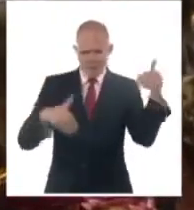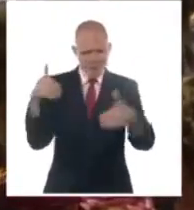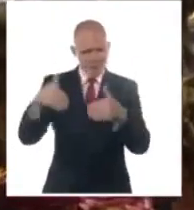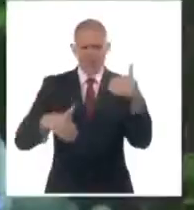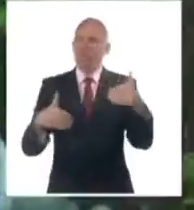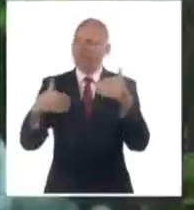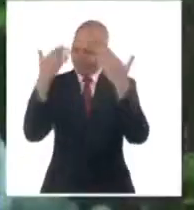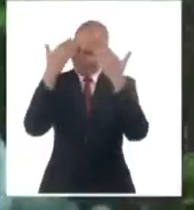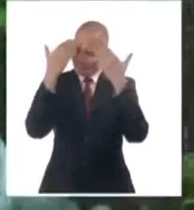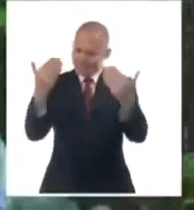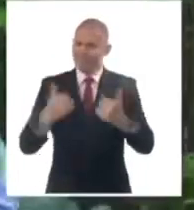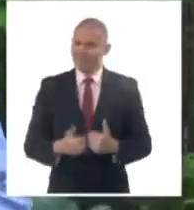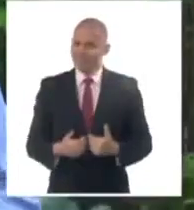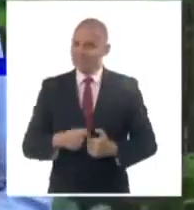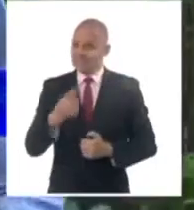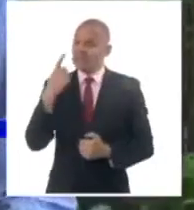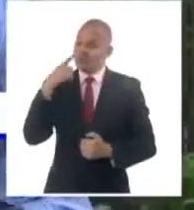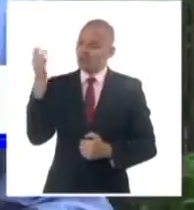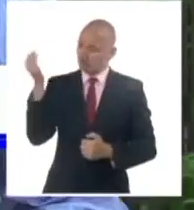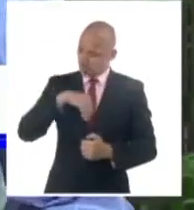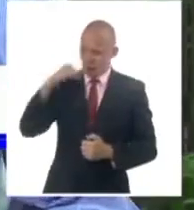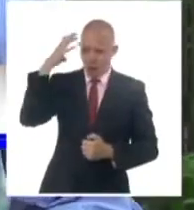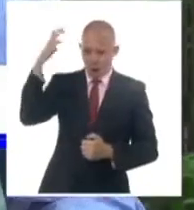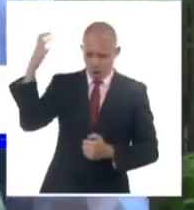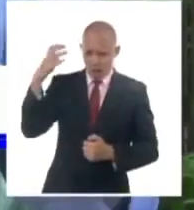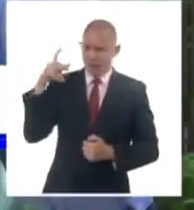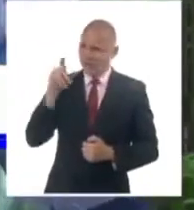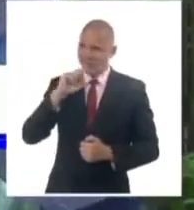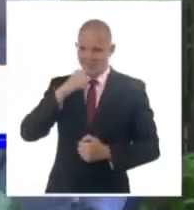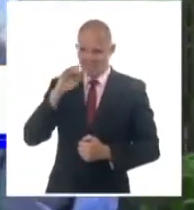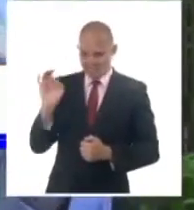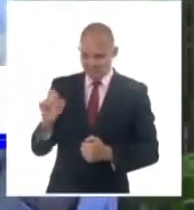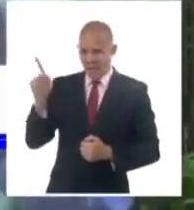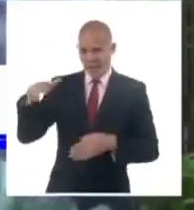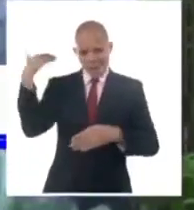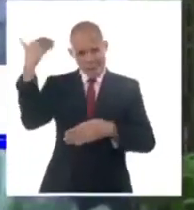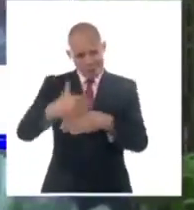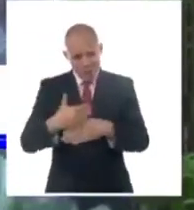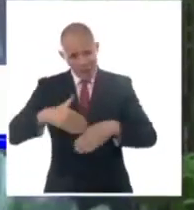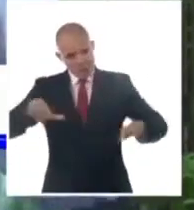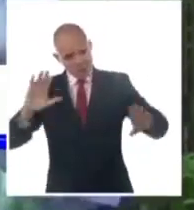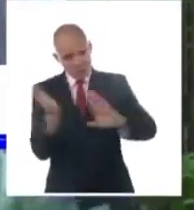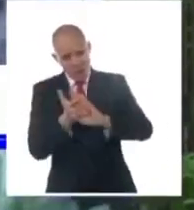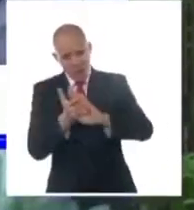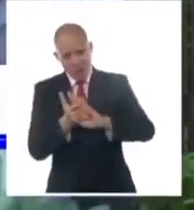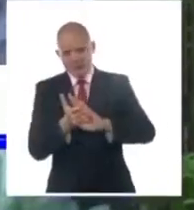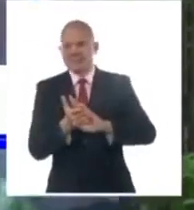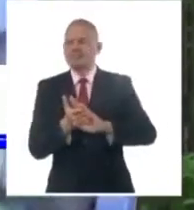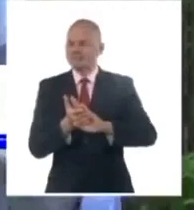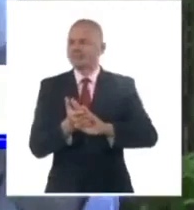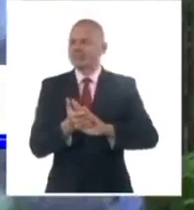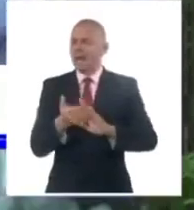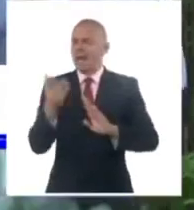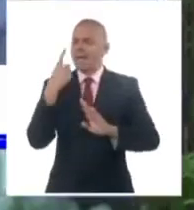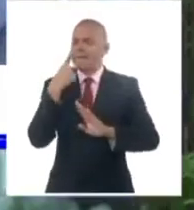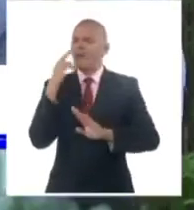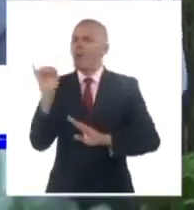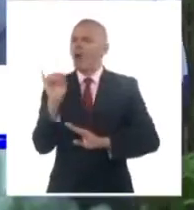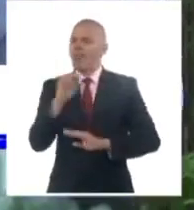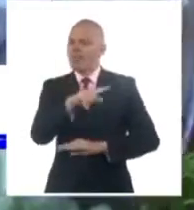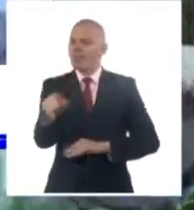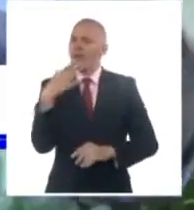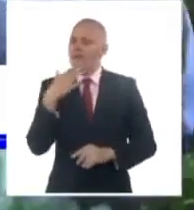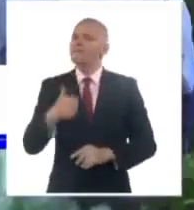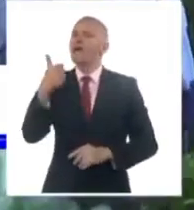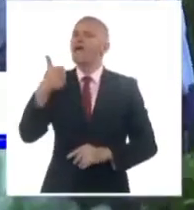solo nos llegan sanciones y bloqueos, nos demuestra que desde los Estados Unidos, con ustedes presentes aquí en Cuba y con lo que